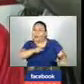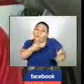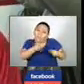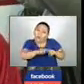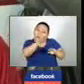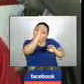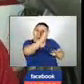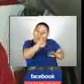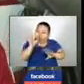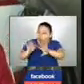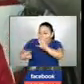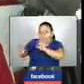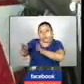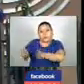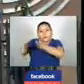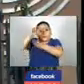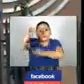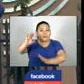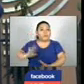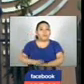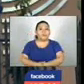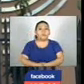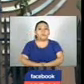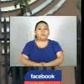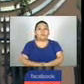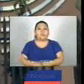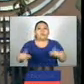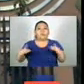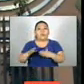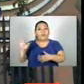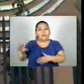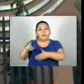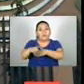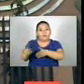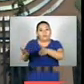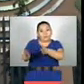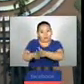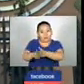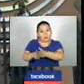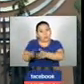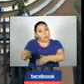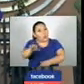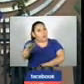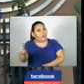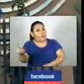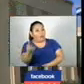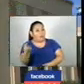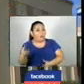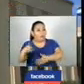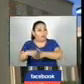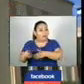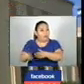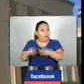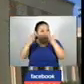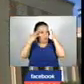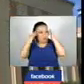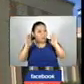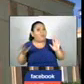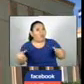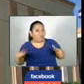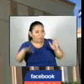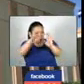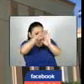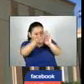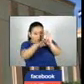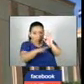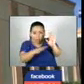afectar a alguno de nuestra institución política. Al igual que el diputado Miguel Rosales, otros legisladores desconocen si forman parte de